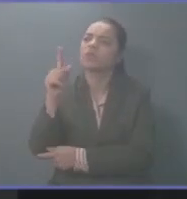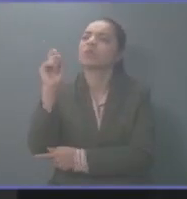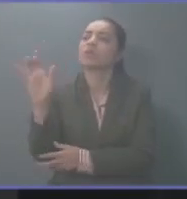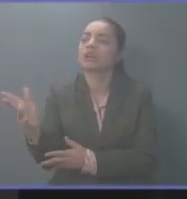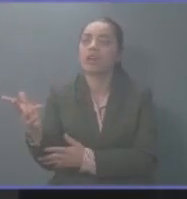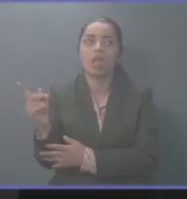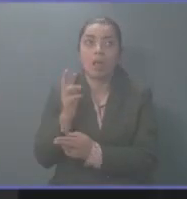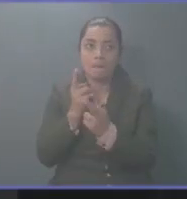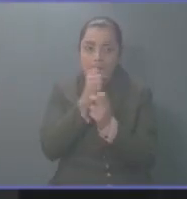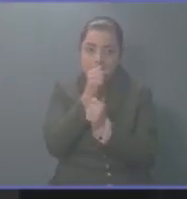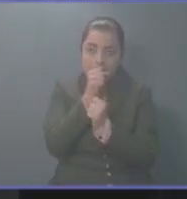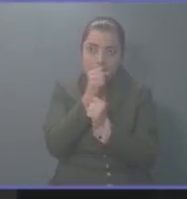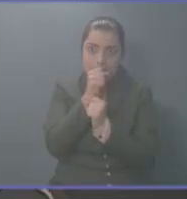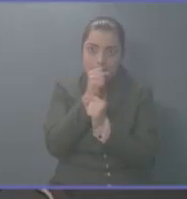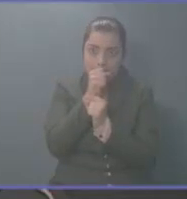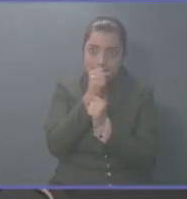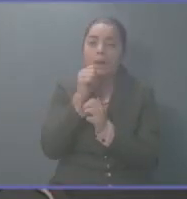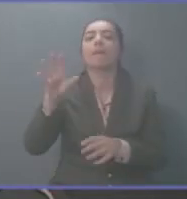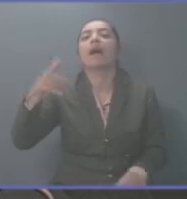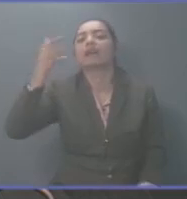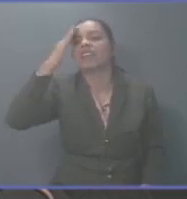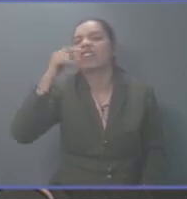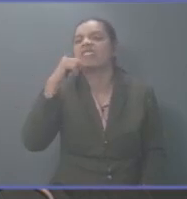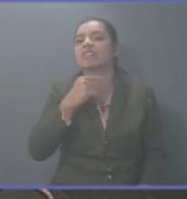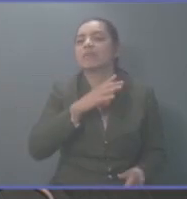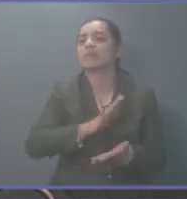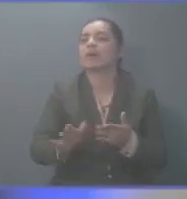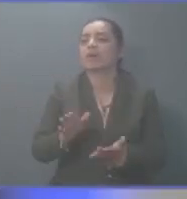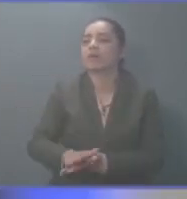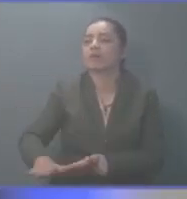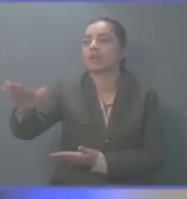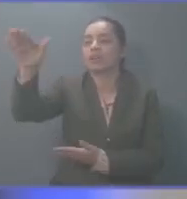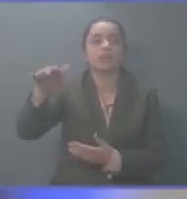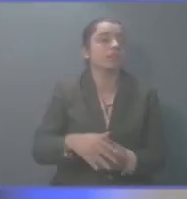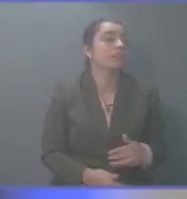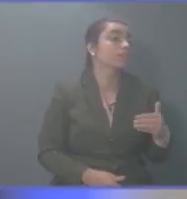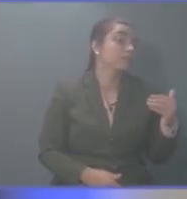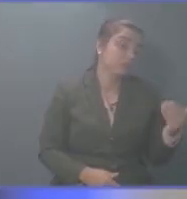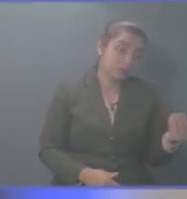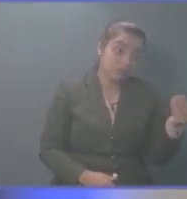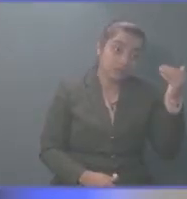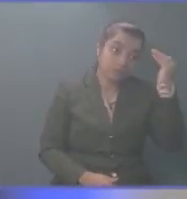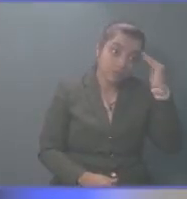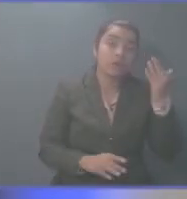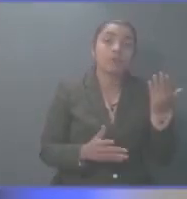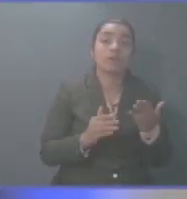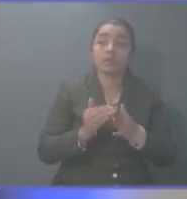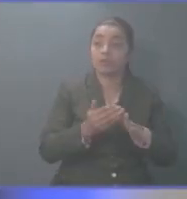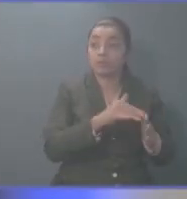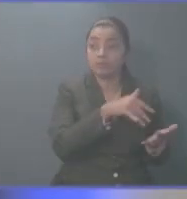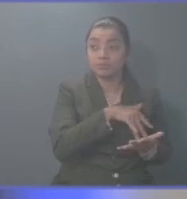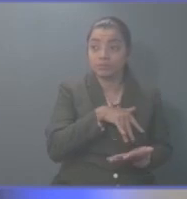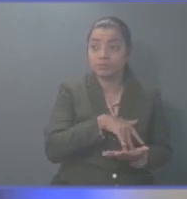pasaron semanas después para conocer en realidad quién había pagado ese viaje. Y se conoció porque un grupo de ciudadanos interpusieron